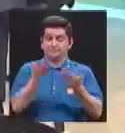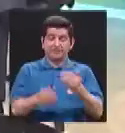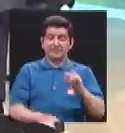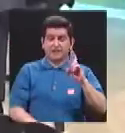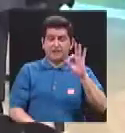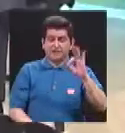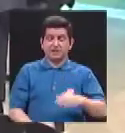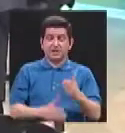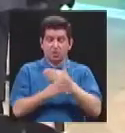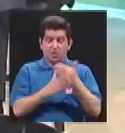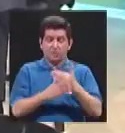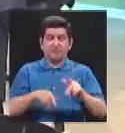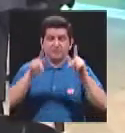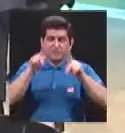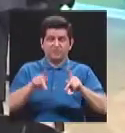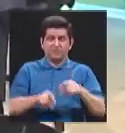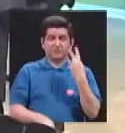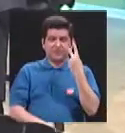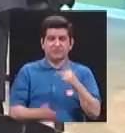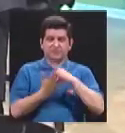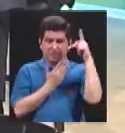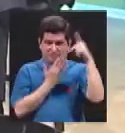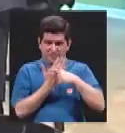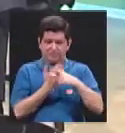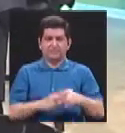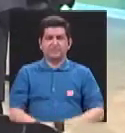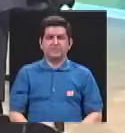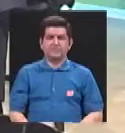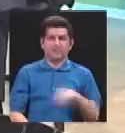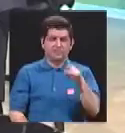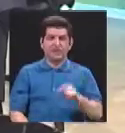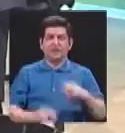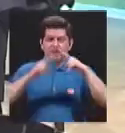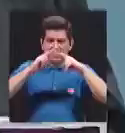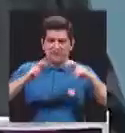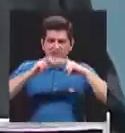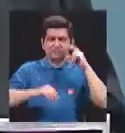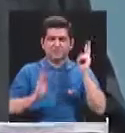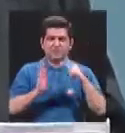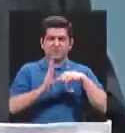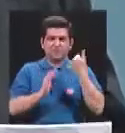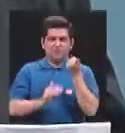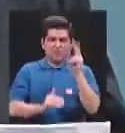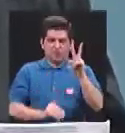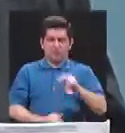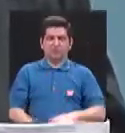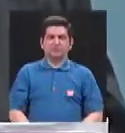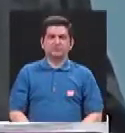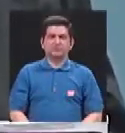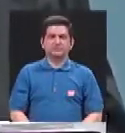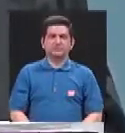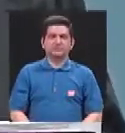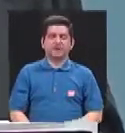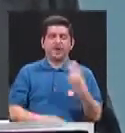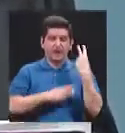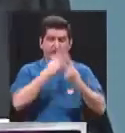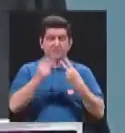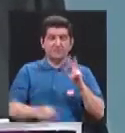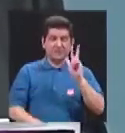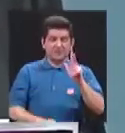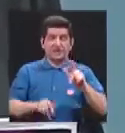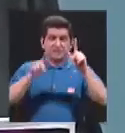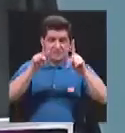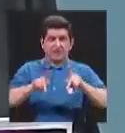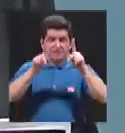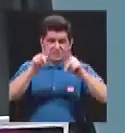te parece, Rocío, entonces, si compartimos con los televidentes del Lunes de Cinemateca en este recuento del año 2012 la